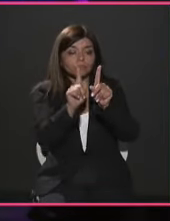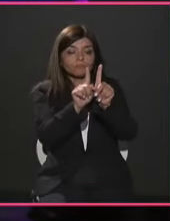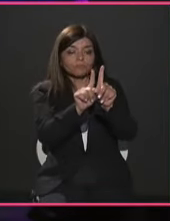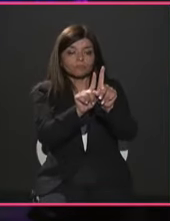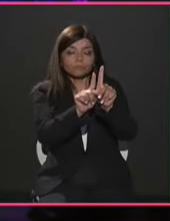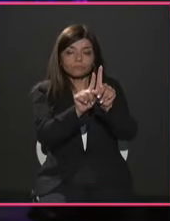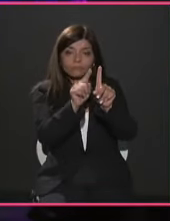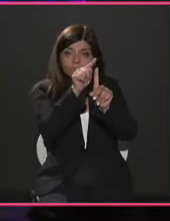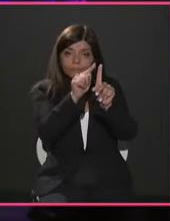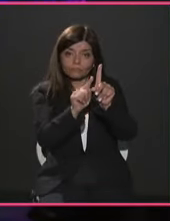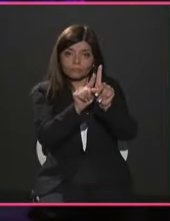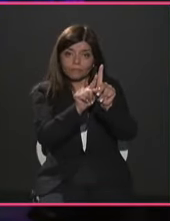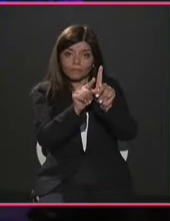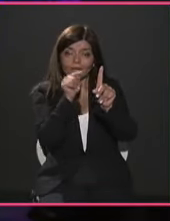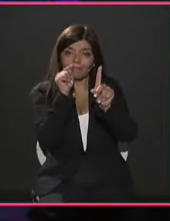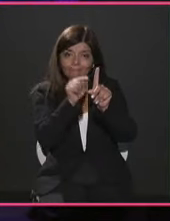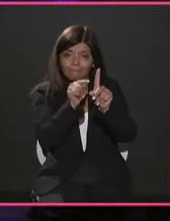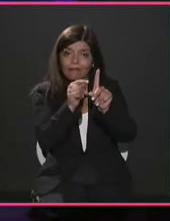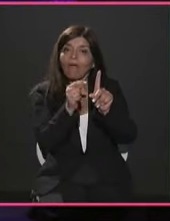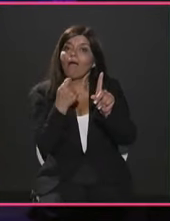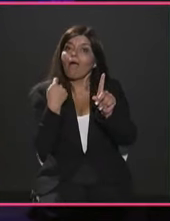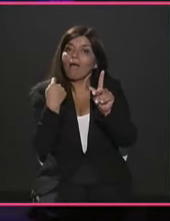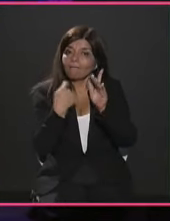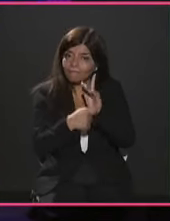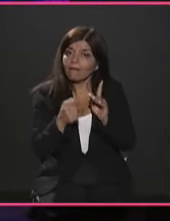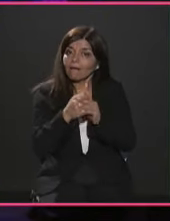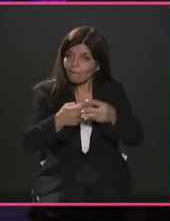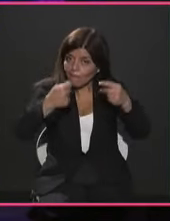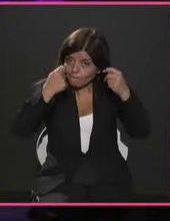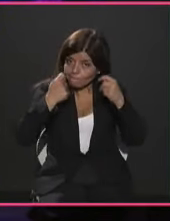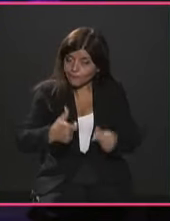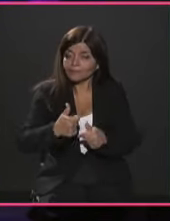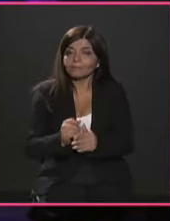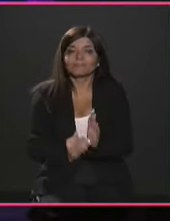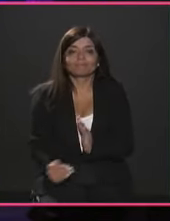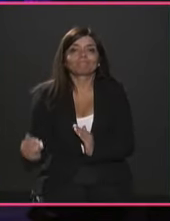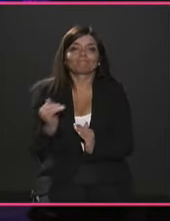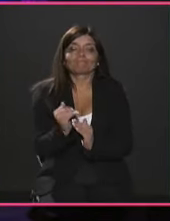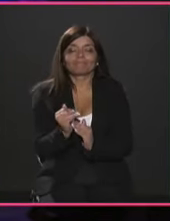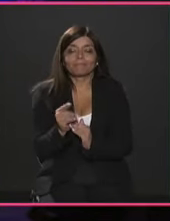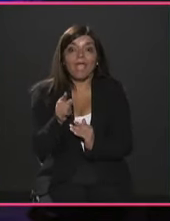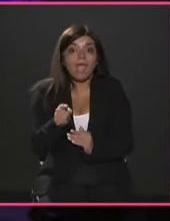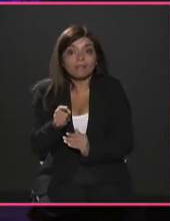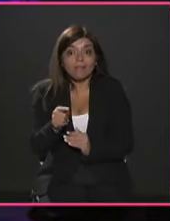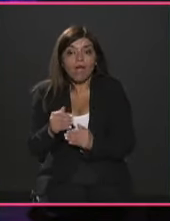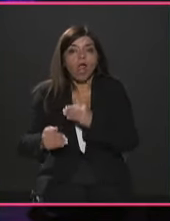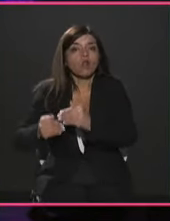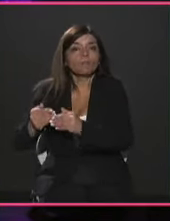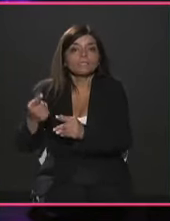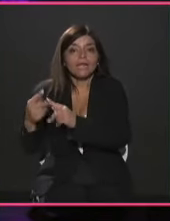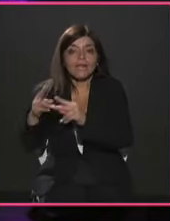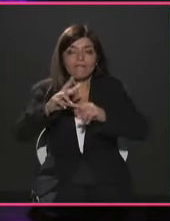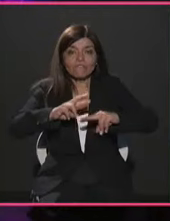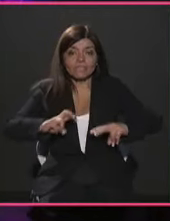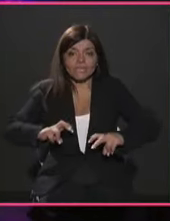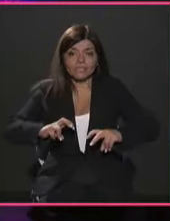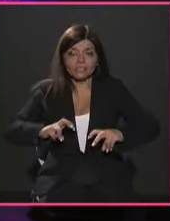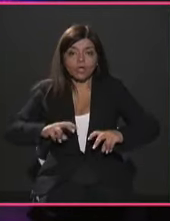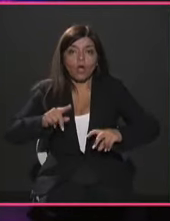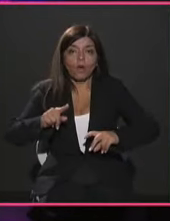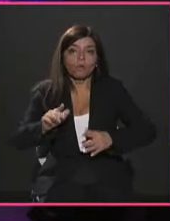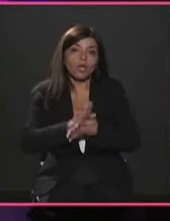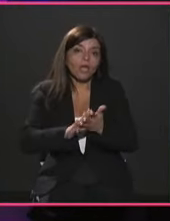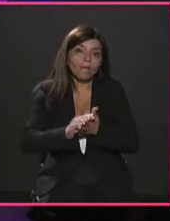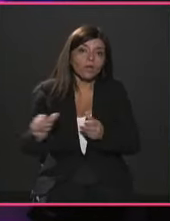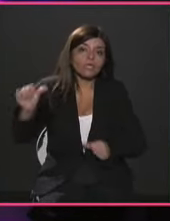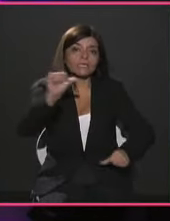que este compuesto tiene alto potencial terapéutico y el paso siguiente en esta investigación es que nuestros colegas de química